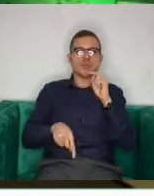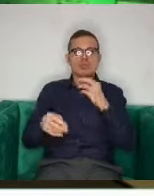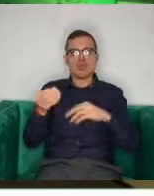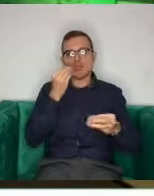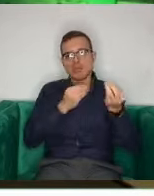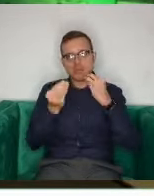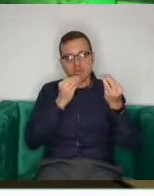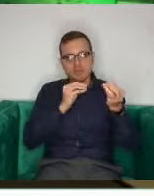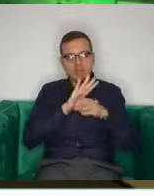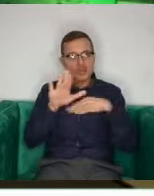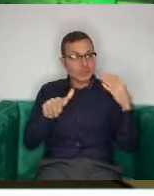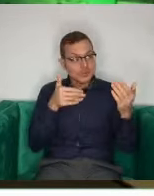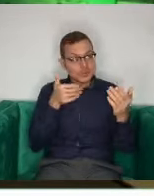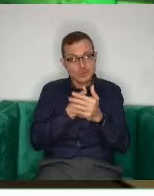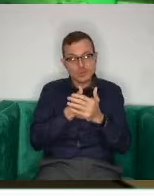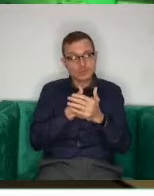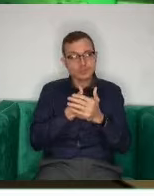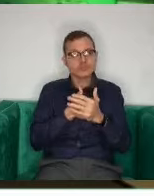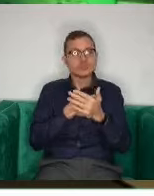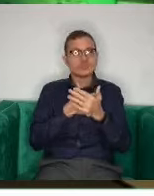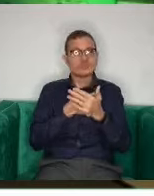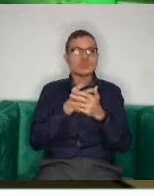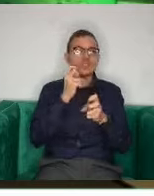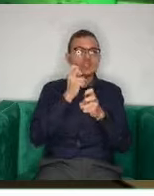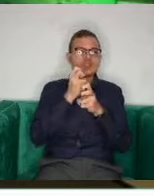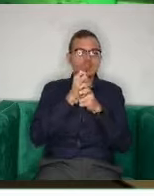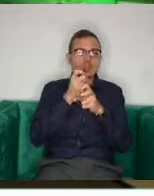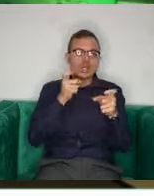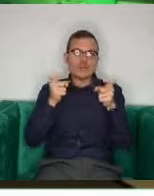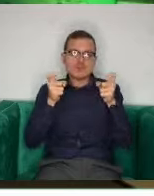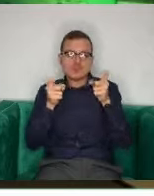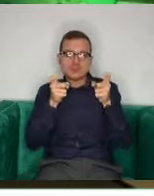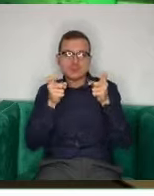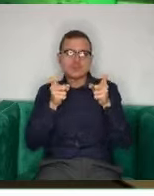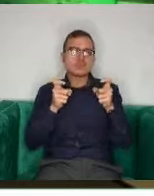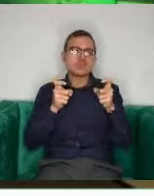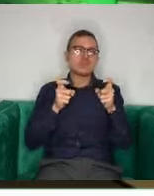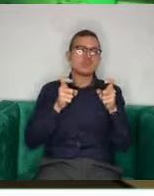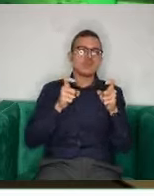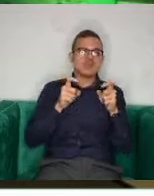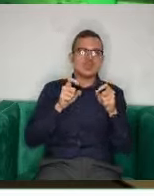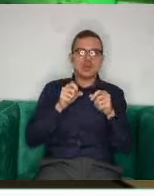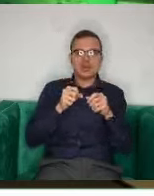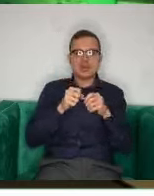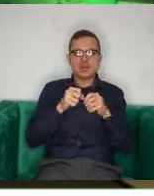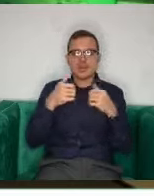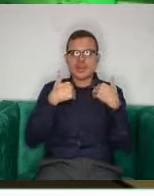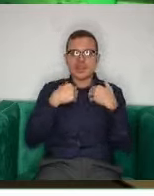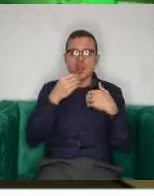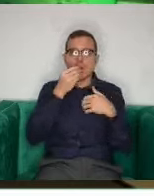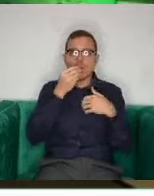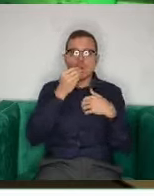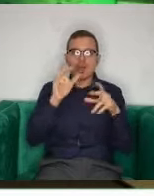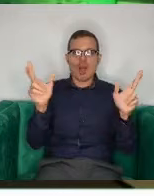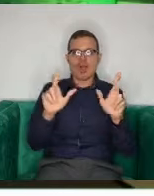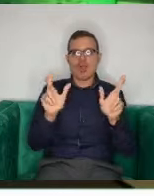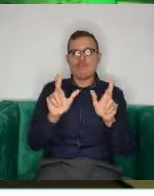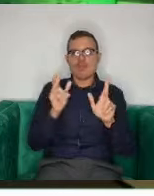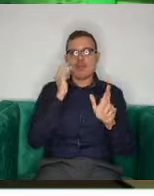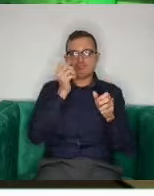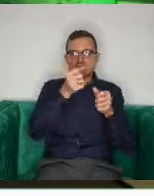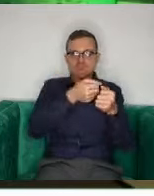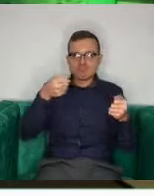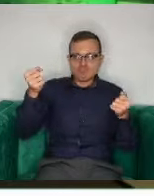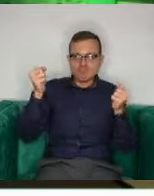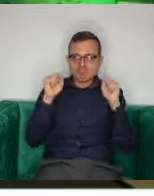mucho cuando no recibimos el apoyo de nuestros familiares también. Porque esto, el factor social es bien importante en los pacientes, el apoyo que se le brinda a